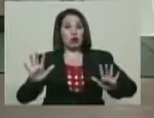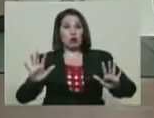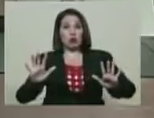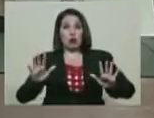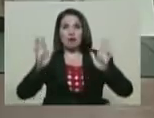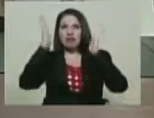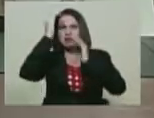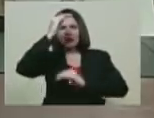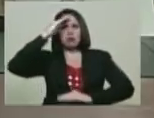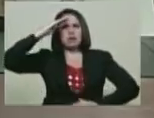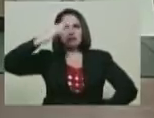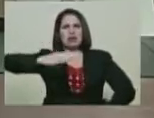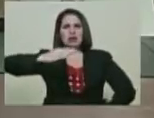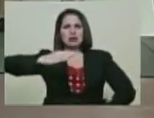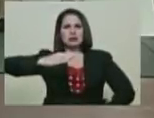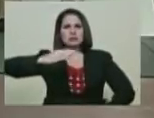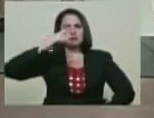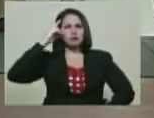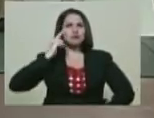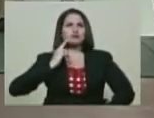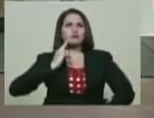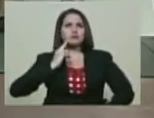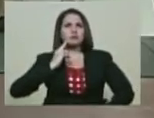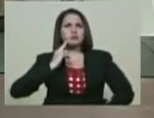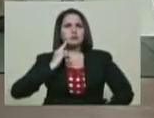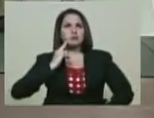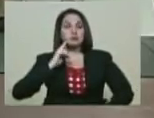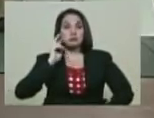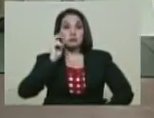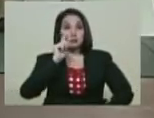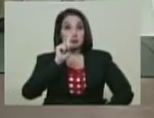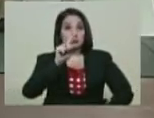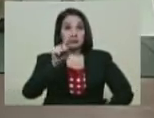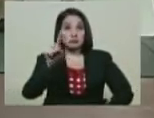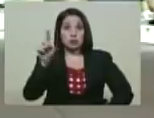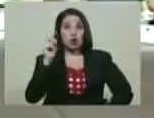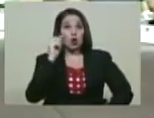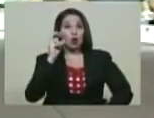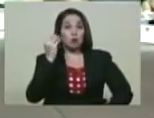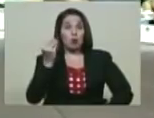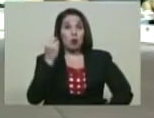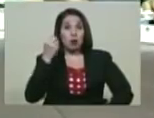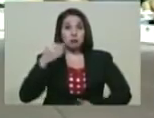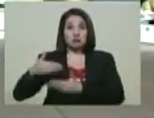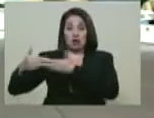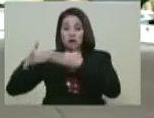Atención, oficiales de la Fuerza Armada Nacional Bolivariana. Ustedes ven cómo lo ve el imperialismo.